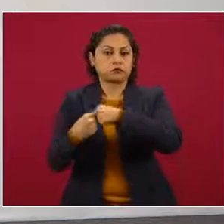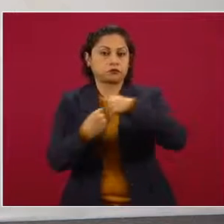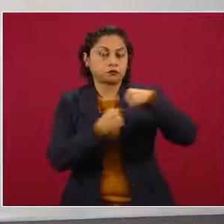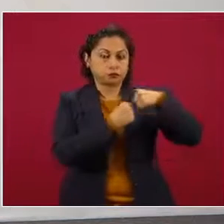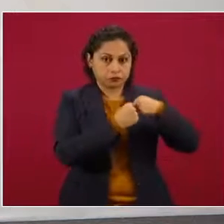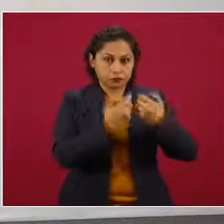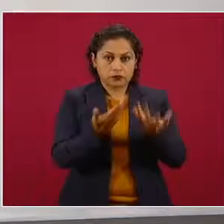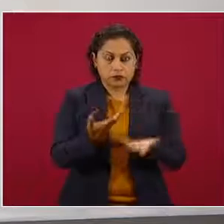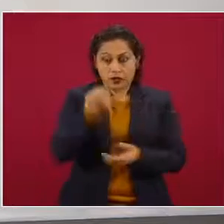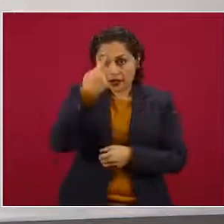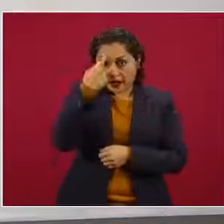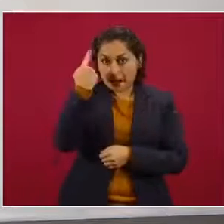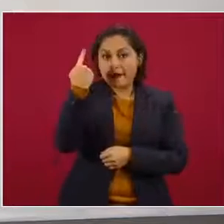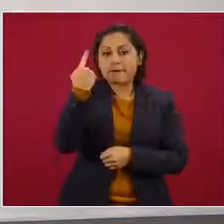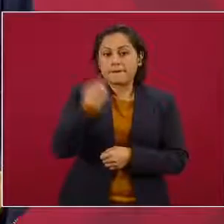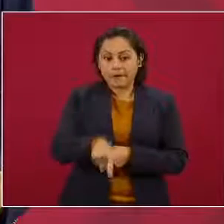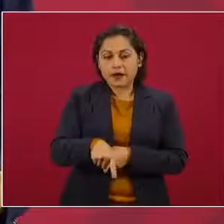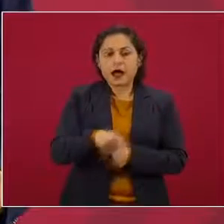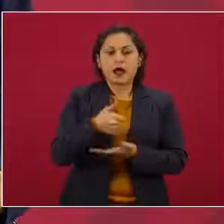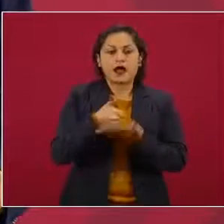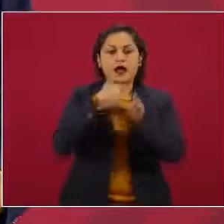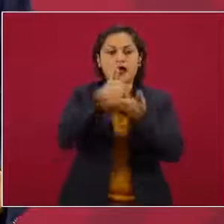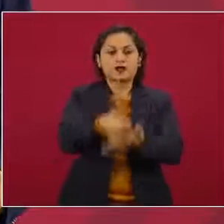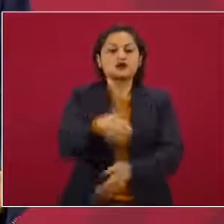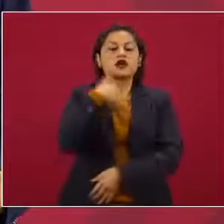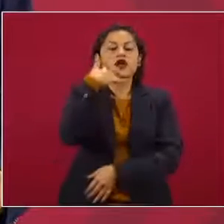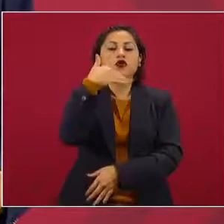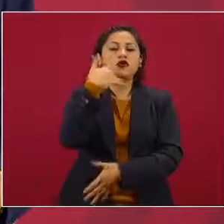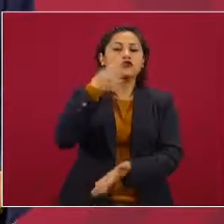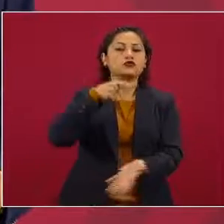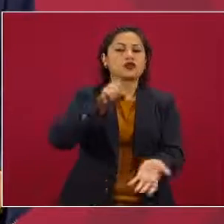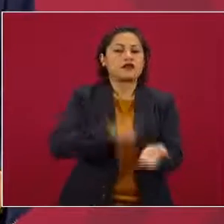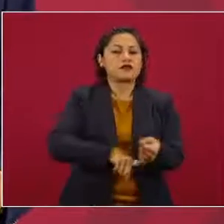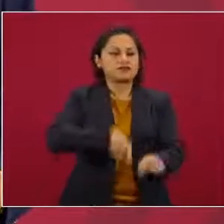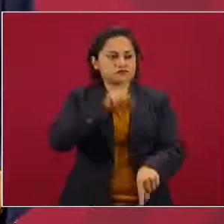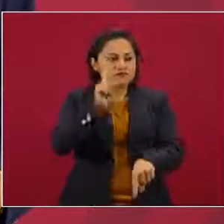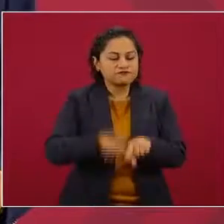para acabar con la corrupción en los puertos, el contrabando,